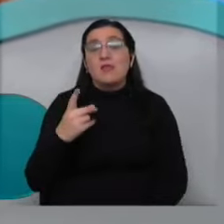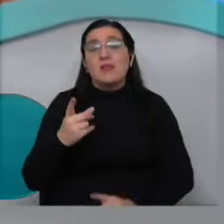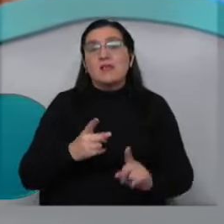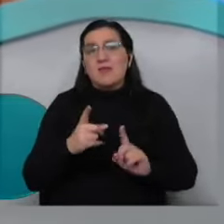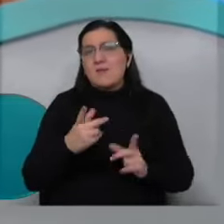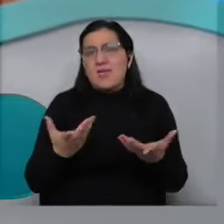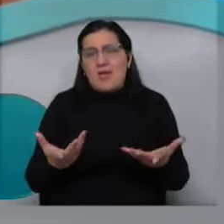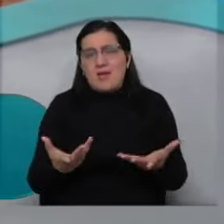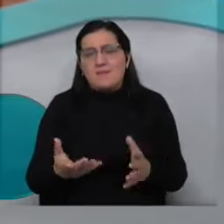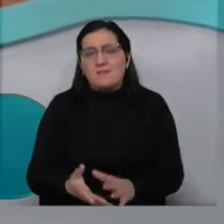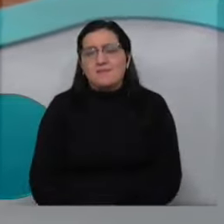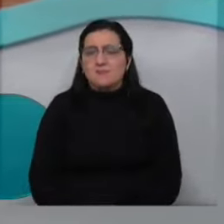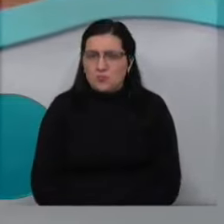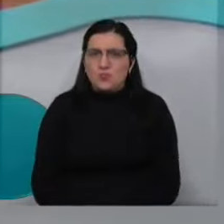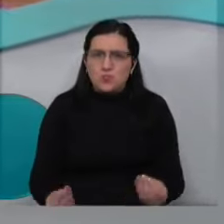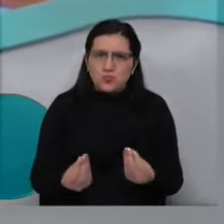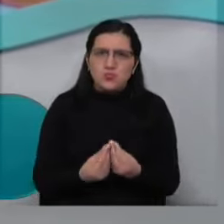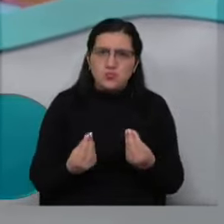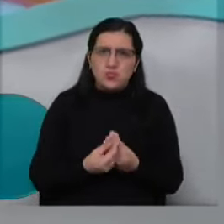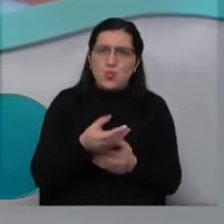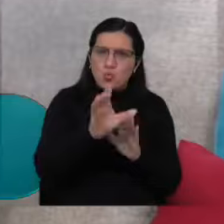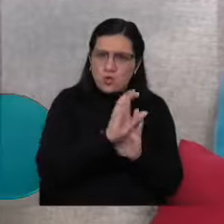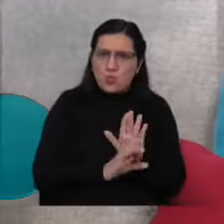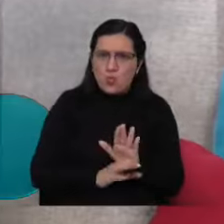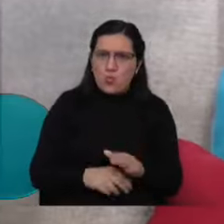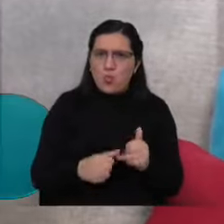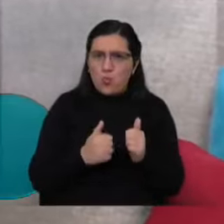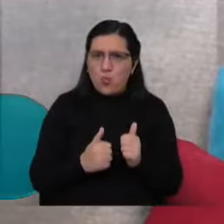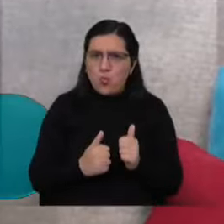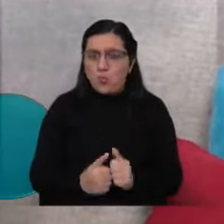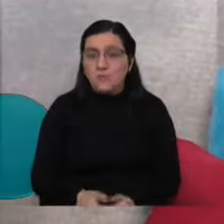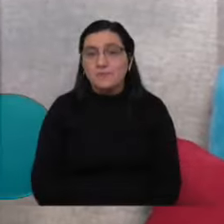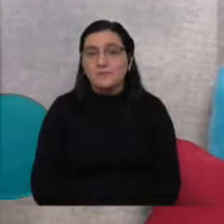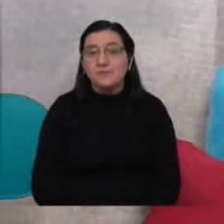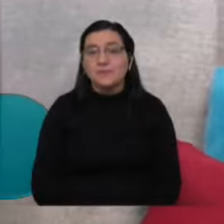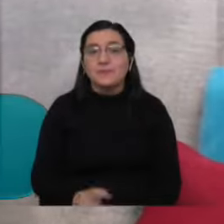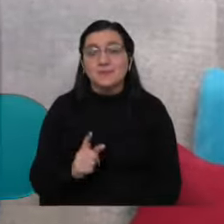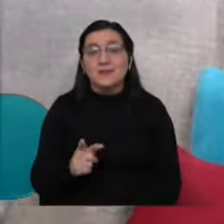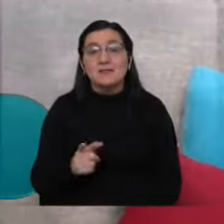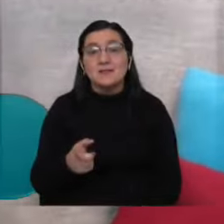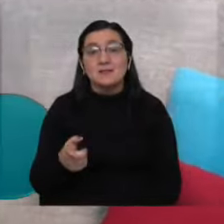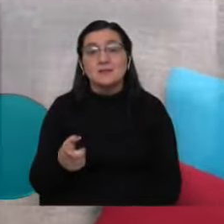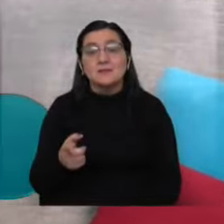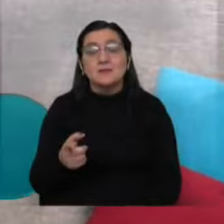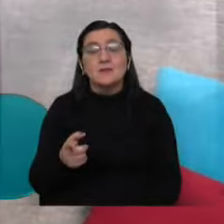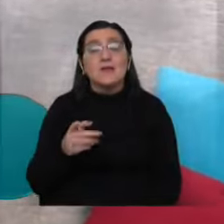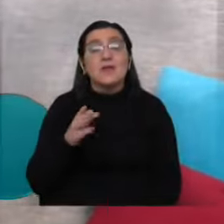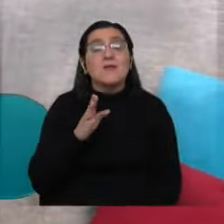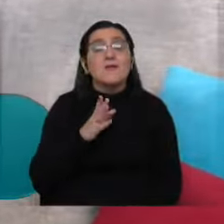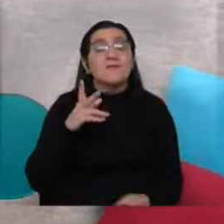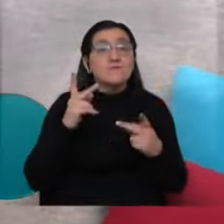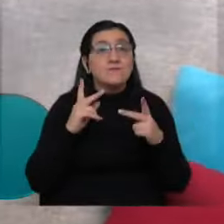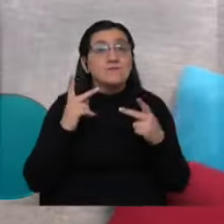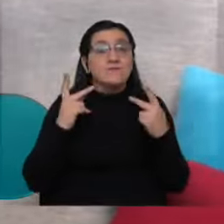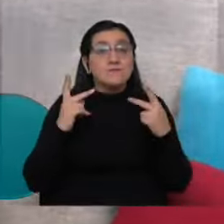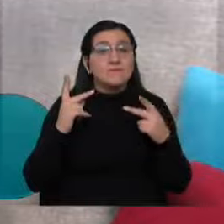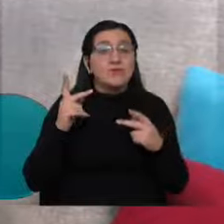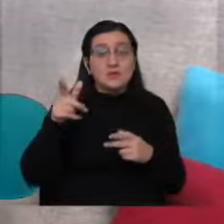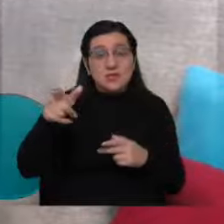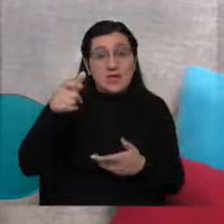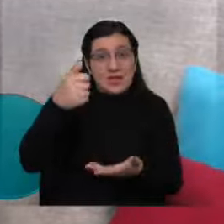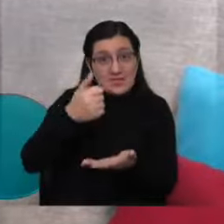cátedra impresionante Sí ella tiene esa vía en Melo no donde se inspira un poco una cantidad de cosas es una familia muy